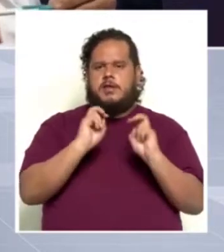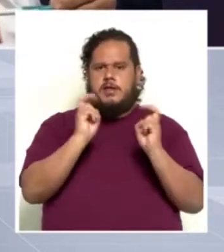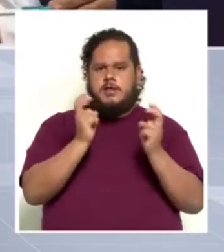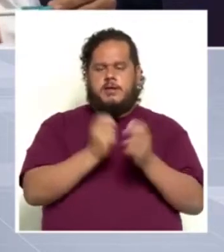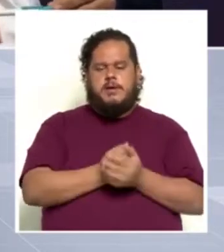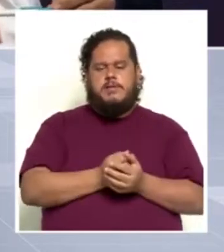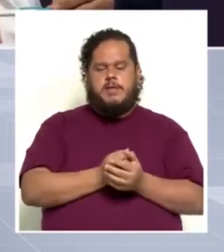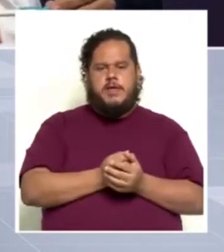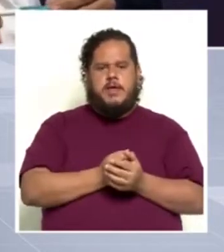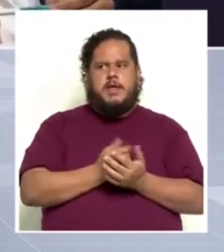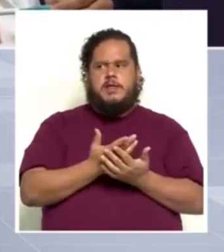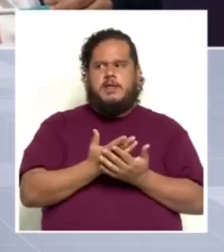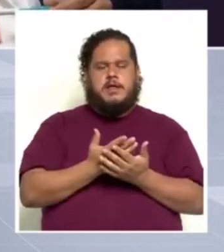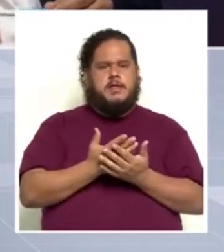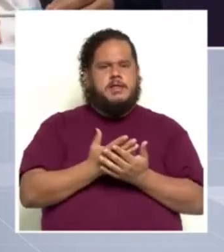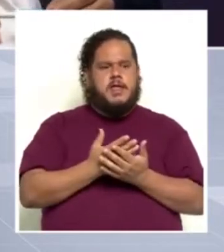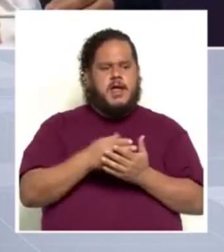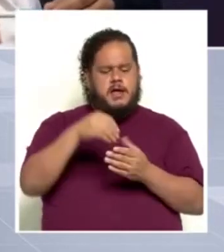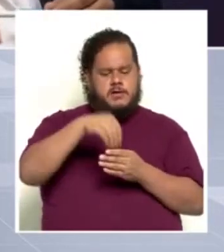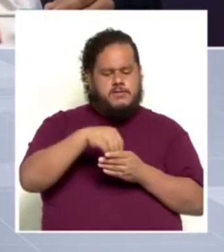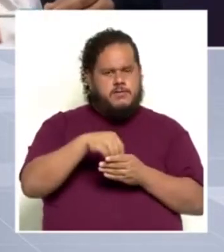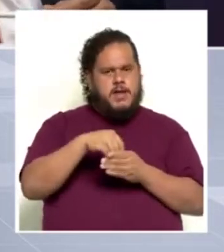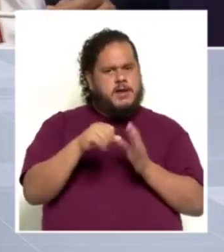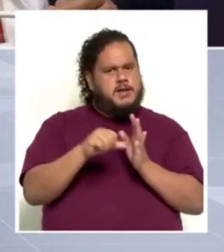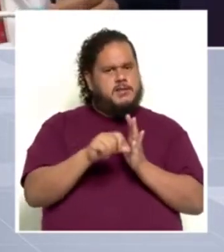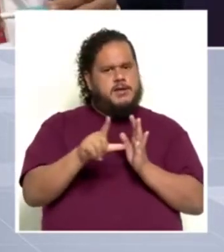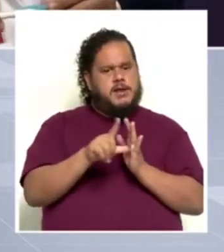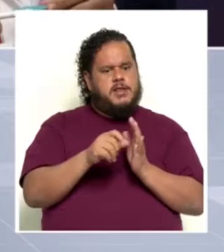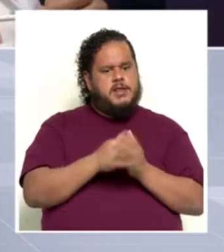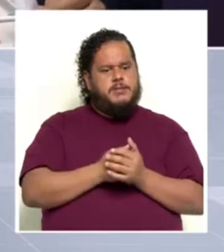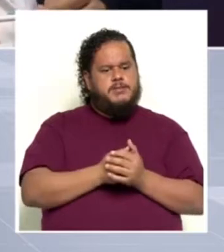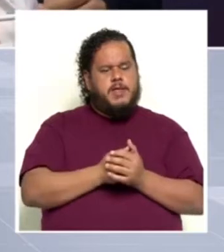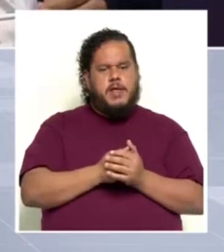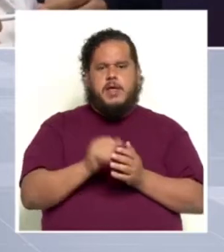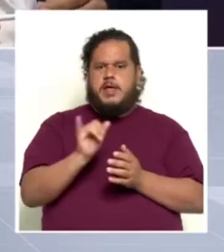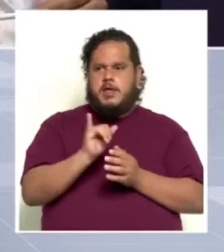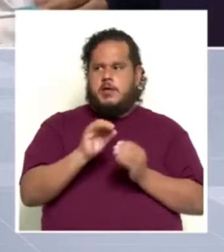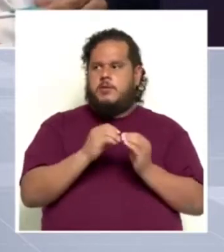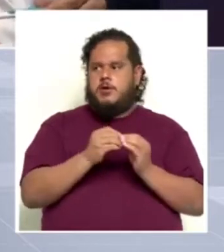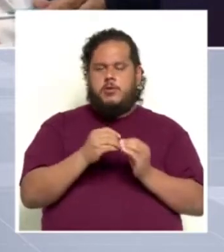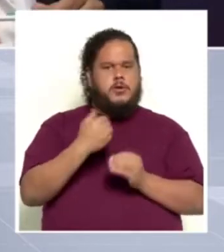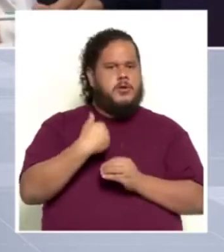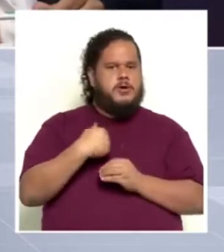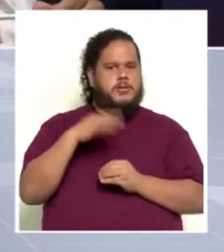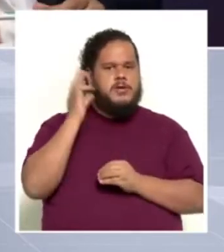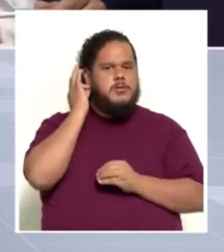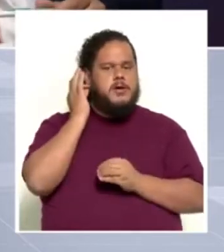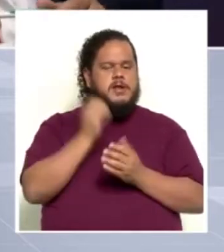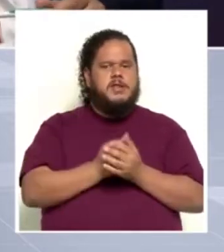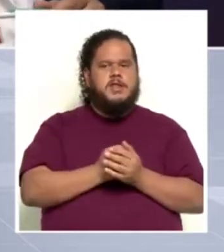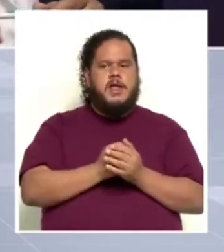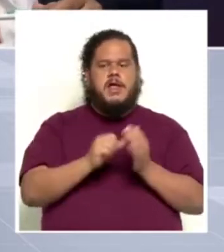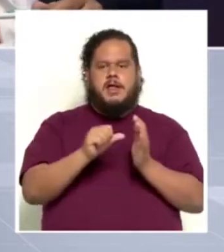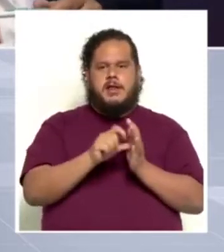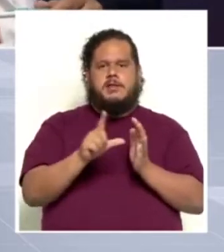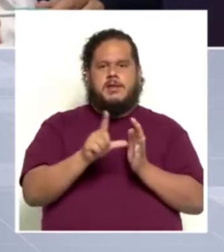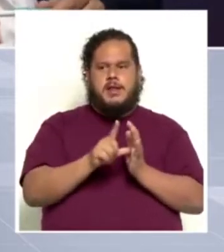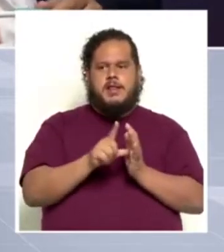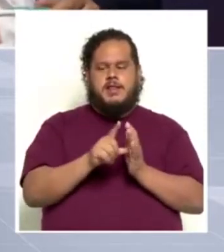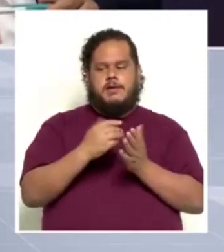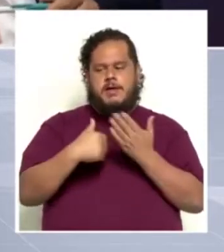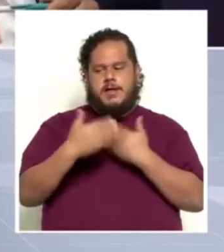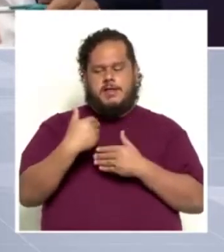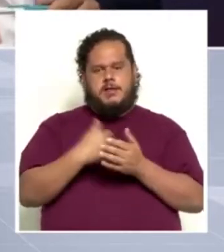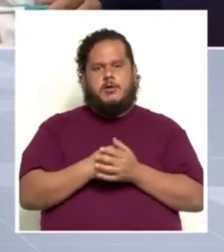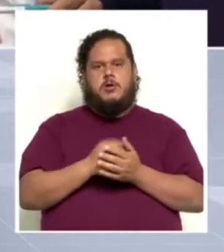que está conformada esta Asamblea Legislativa en el igual número entre hombres y mujeres que la Asamblea Legislativa